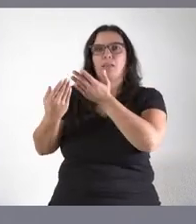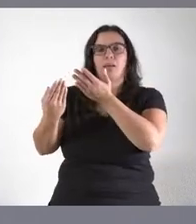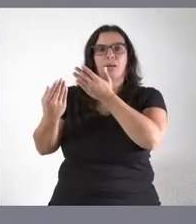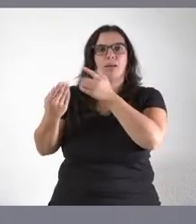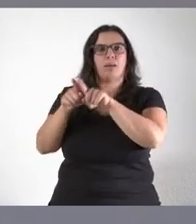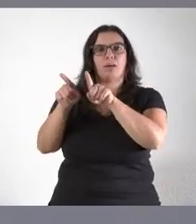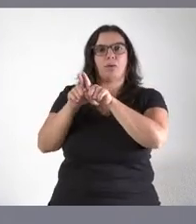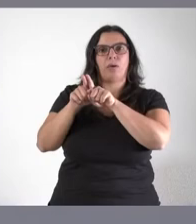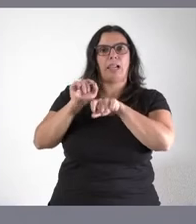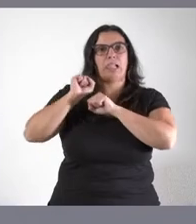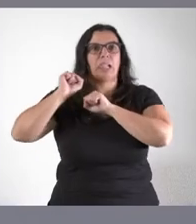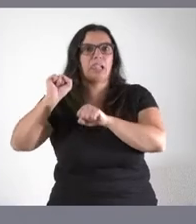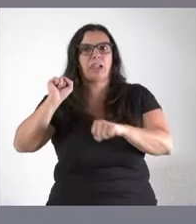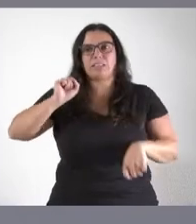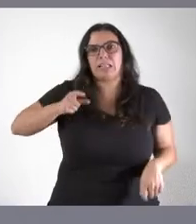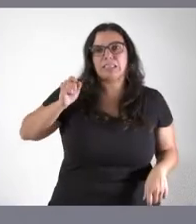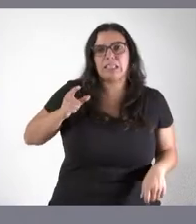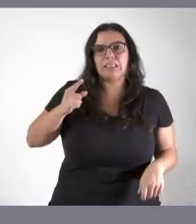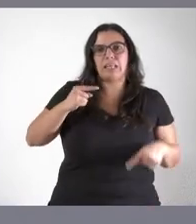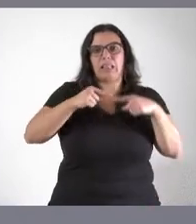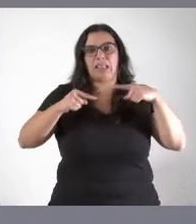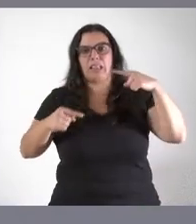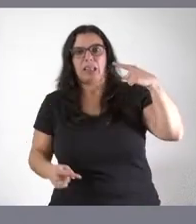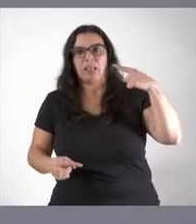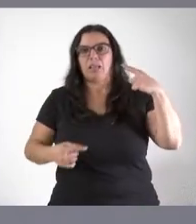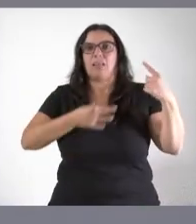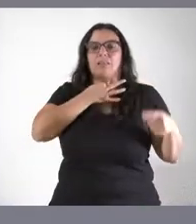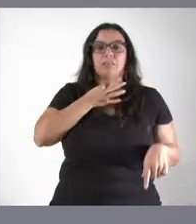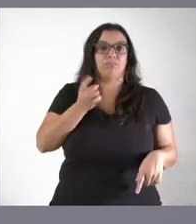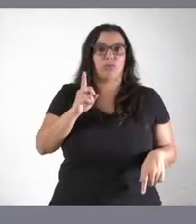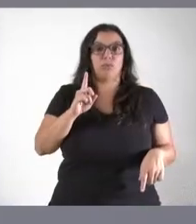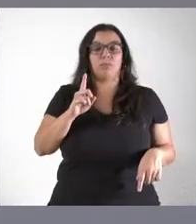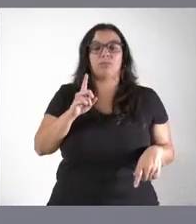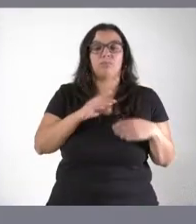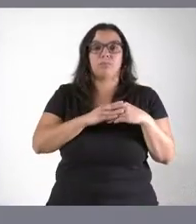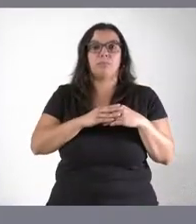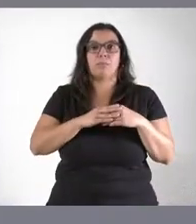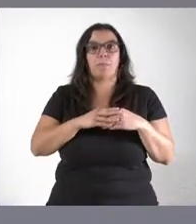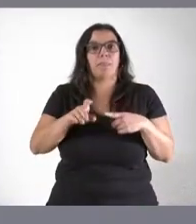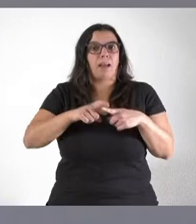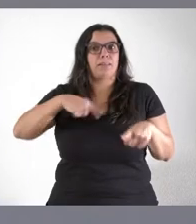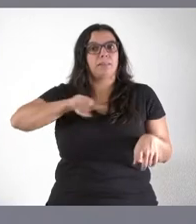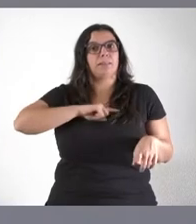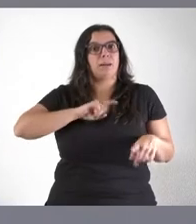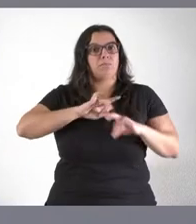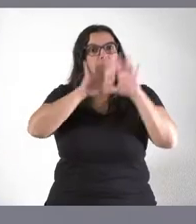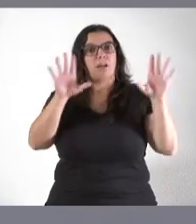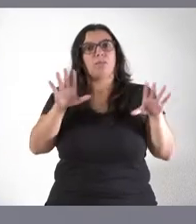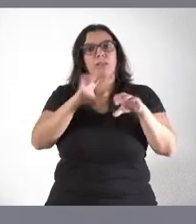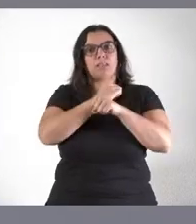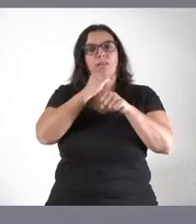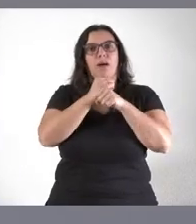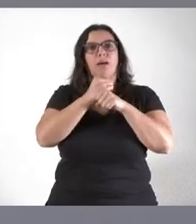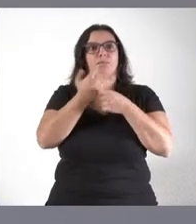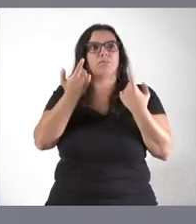habitual y creciente y sin ningún límite al volumen de endeudamiento sino que nos caracterizamos claramente por trabajar en el